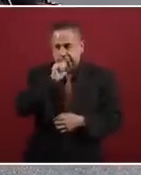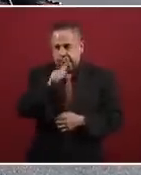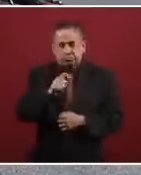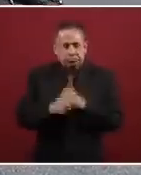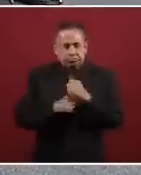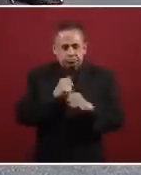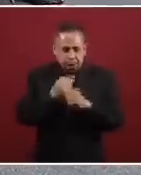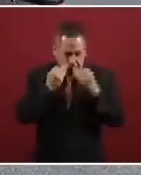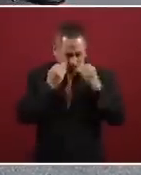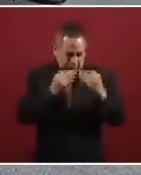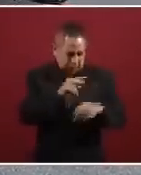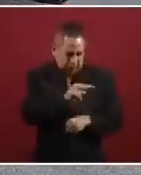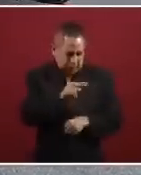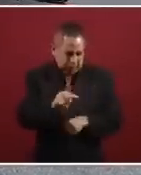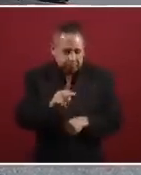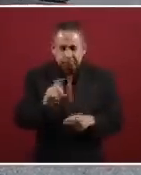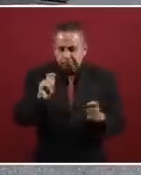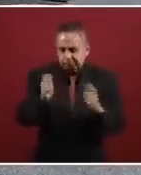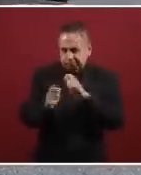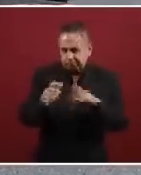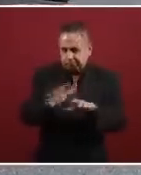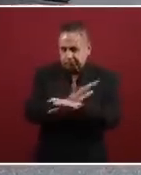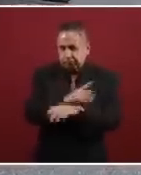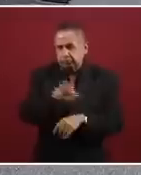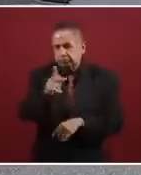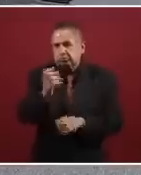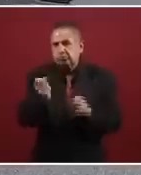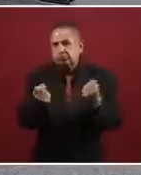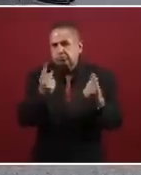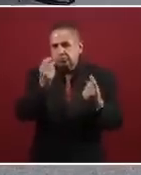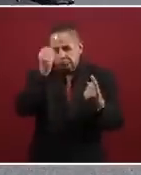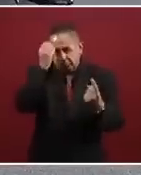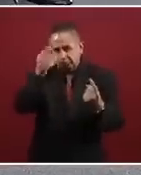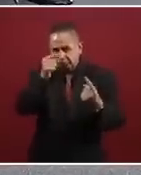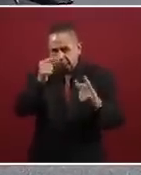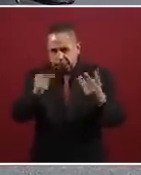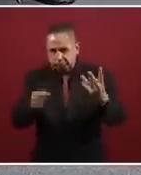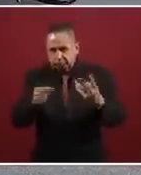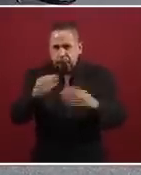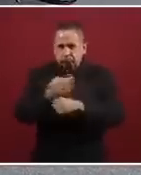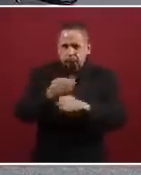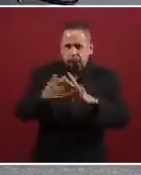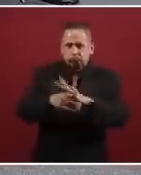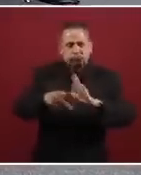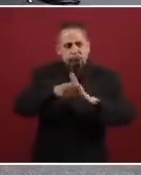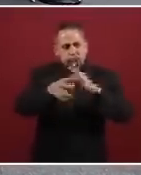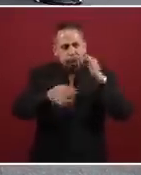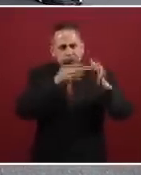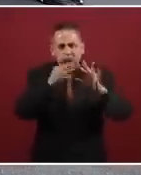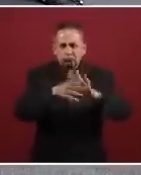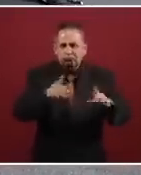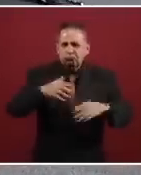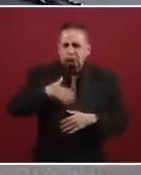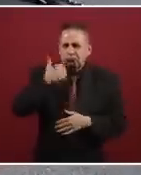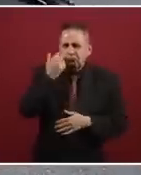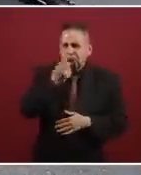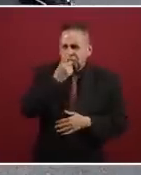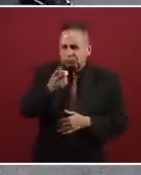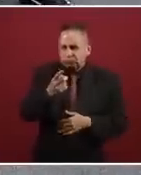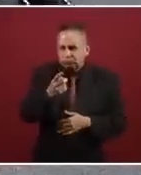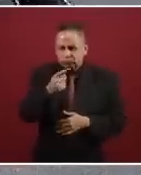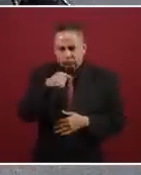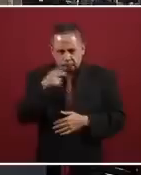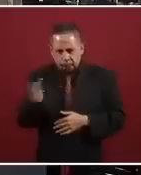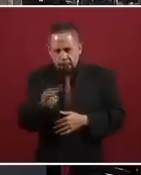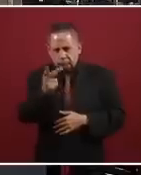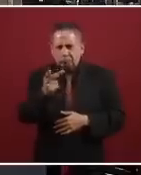Ya vimos mucho que ha cambiado, pero se olvidan cosas. Y ahorita que está hablando tanto de medios y de todo, yo quiero, para hacer una